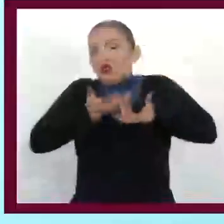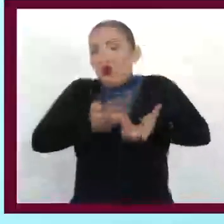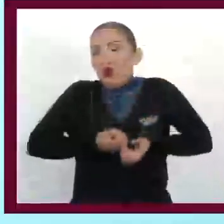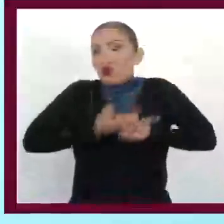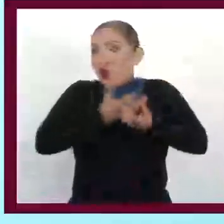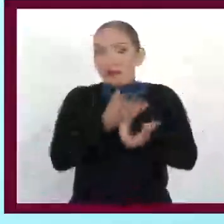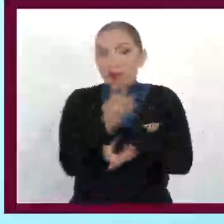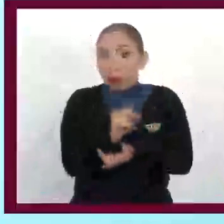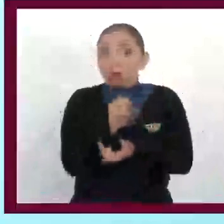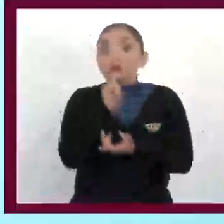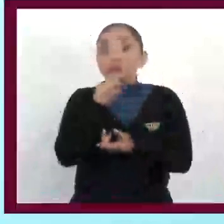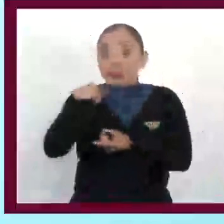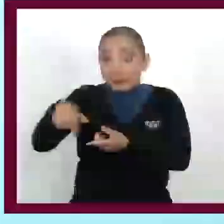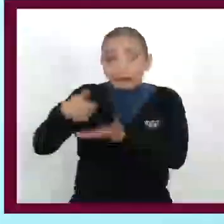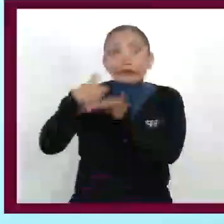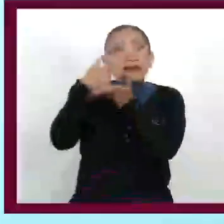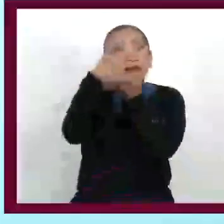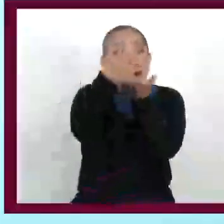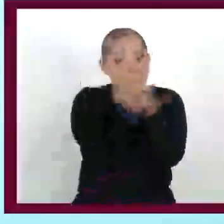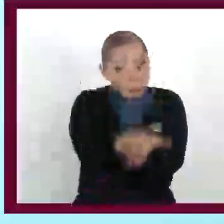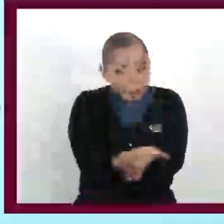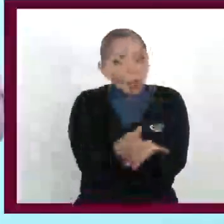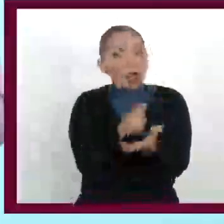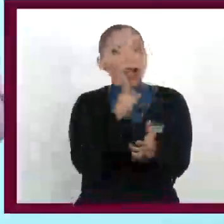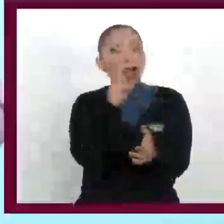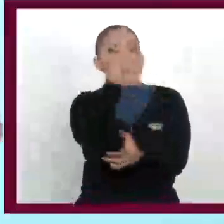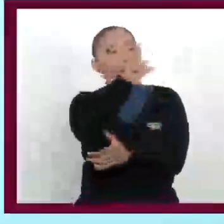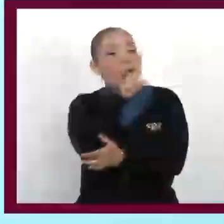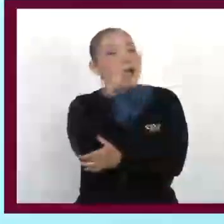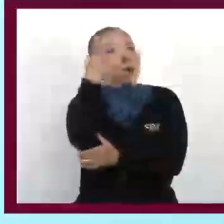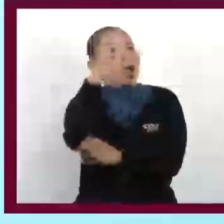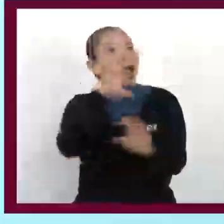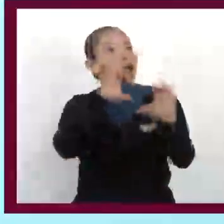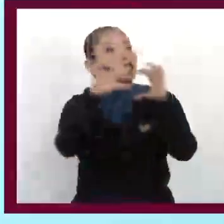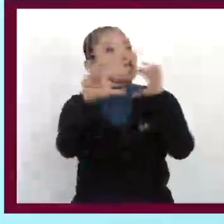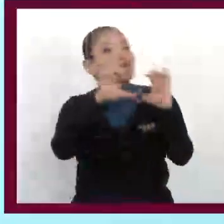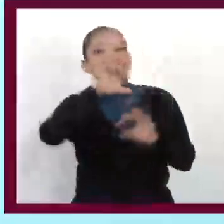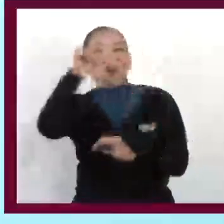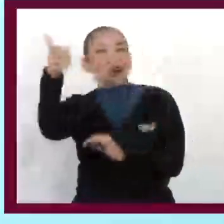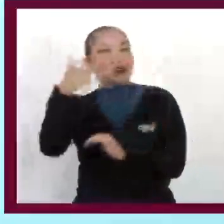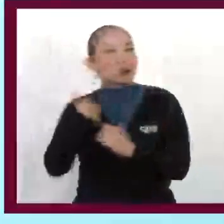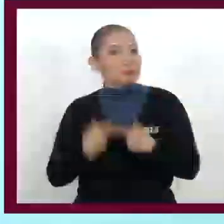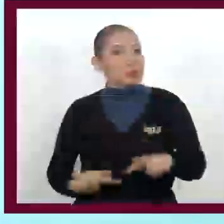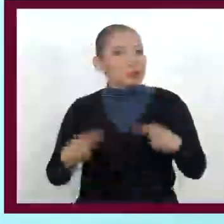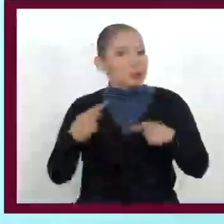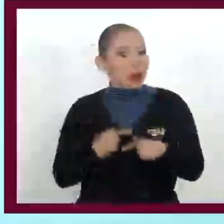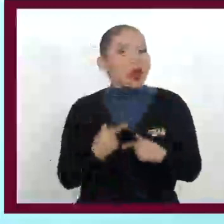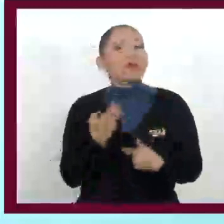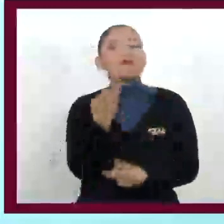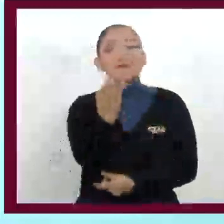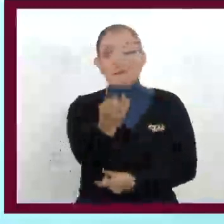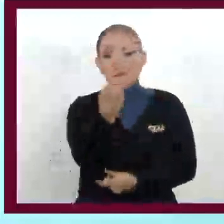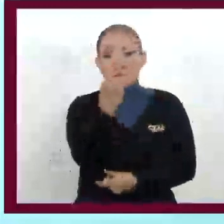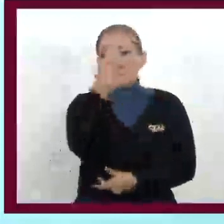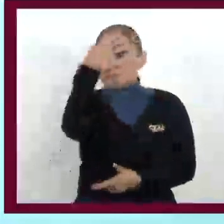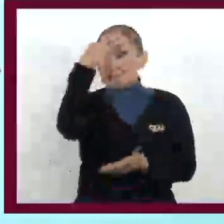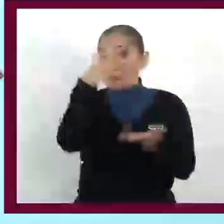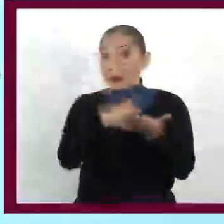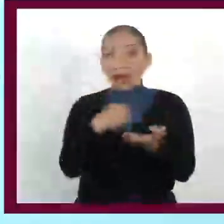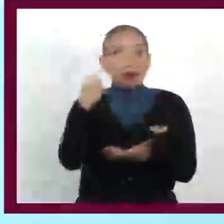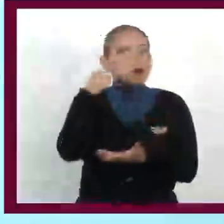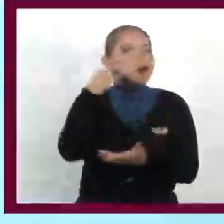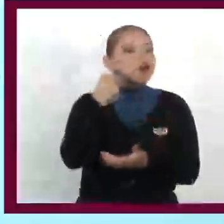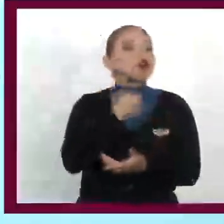emociones y sentimientos, sino que también es un lenguaje para comunicarnos con otras personas. Por eso se cree que